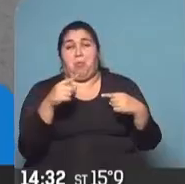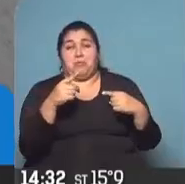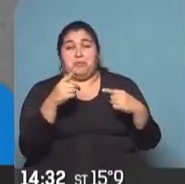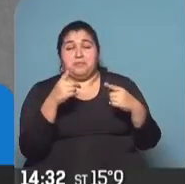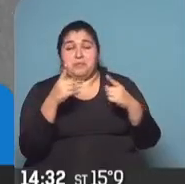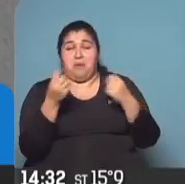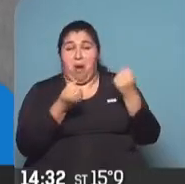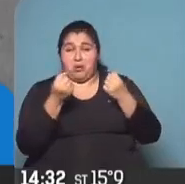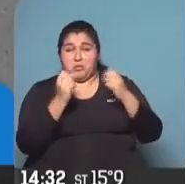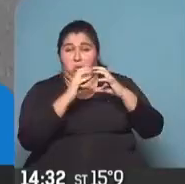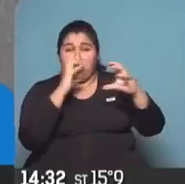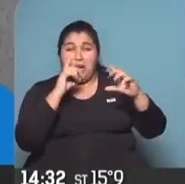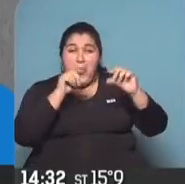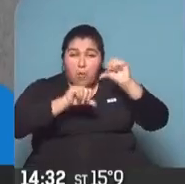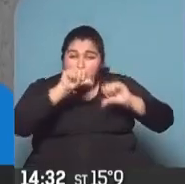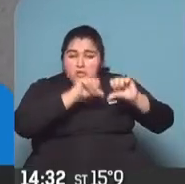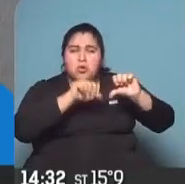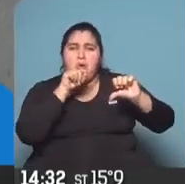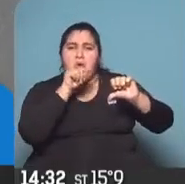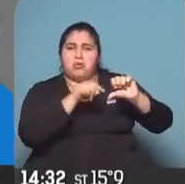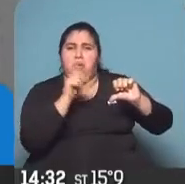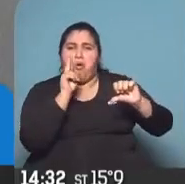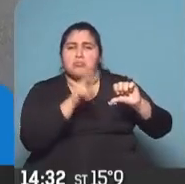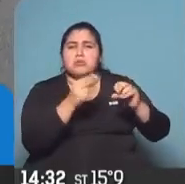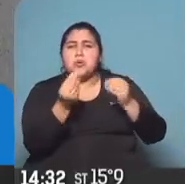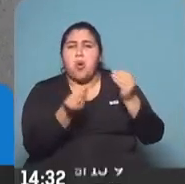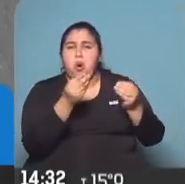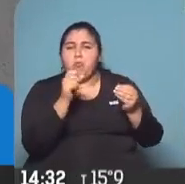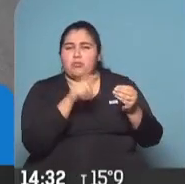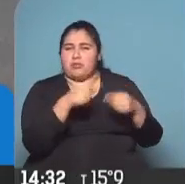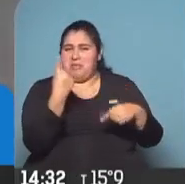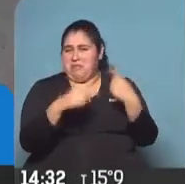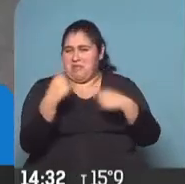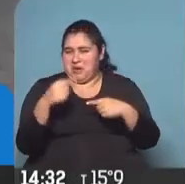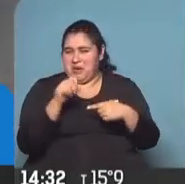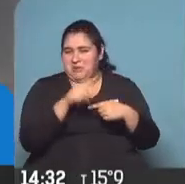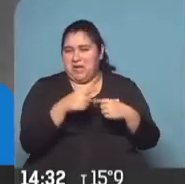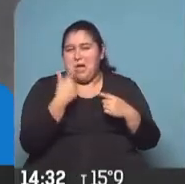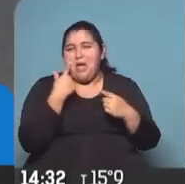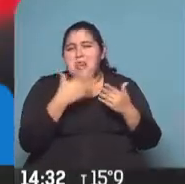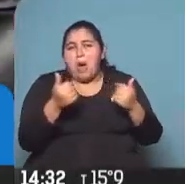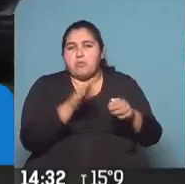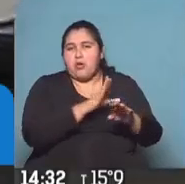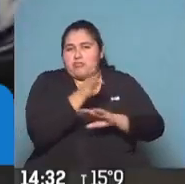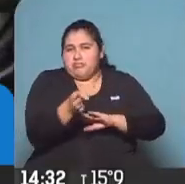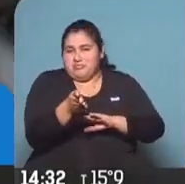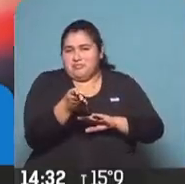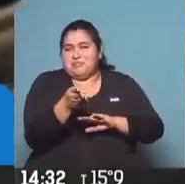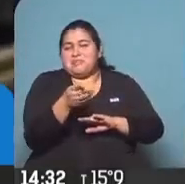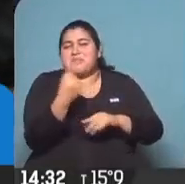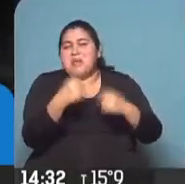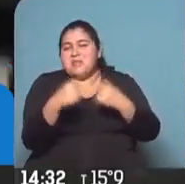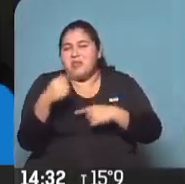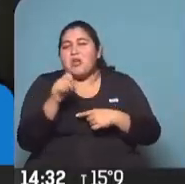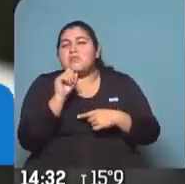móviles permiten concurrir a diseccionar yo lo más inmediatamente posible proyecto de